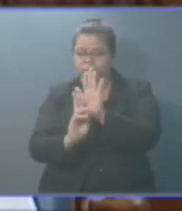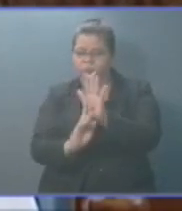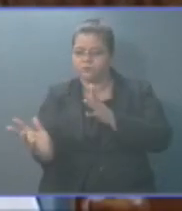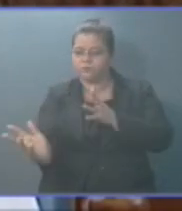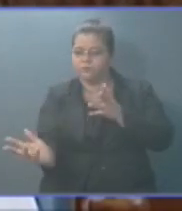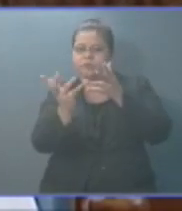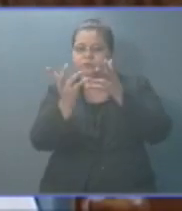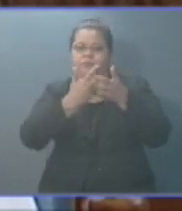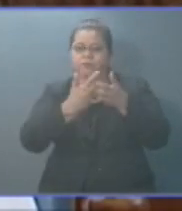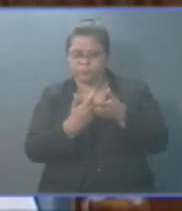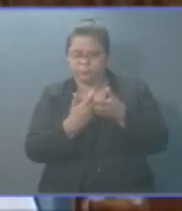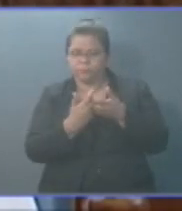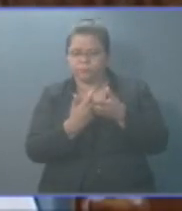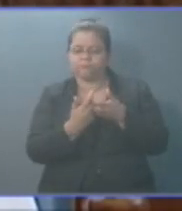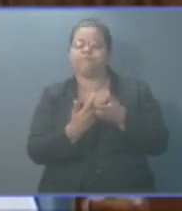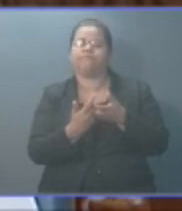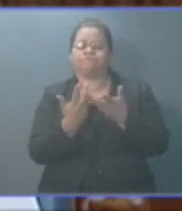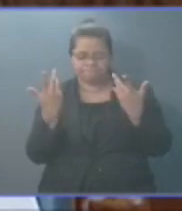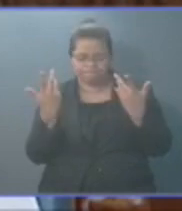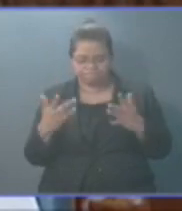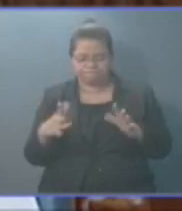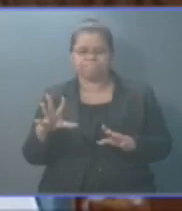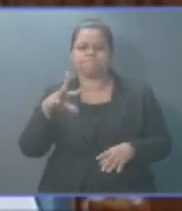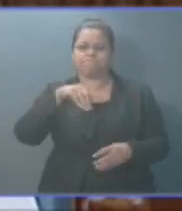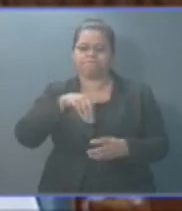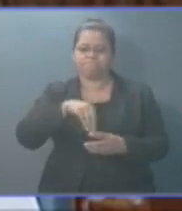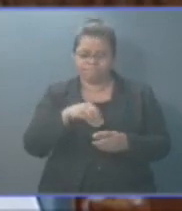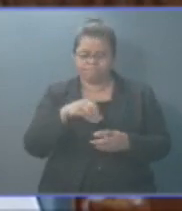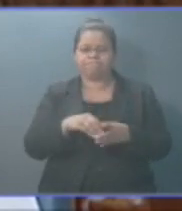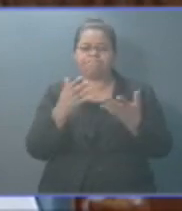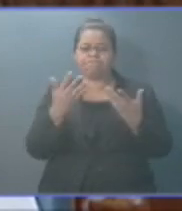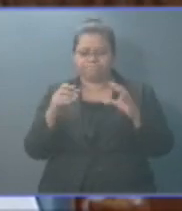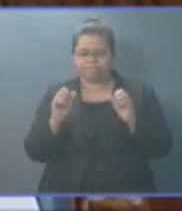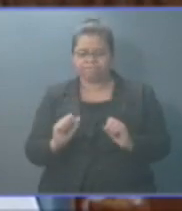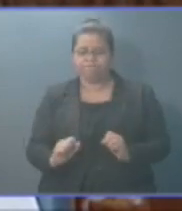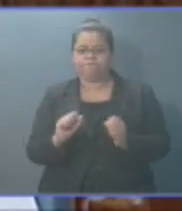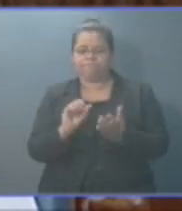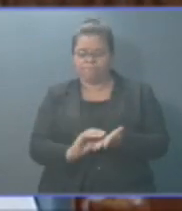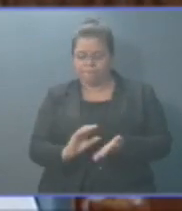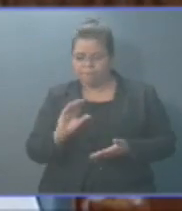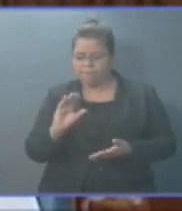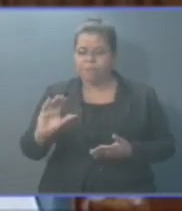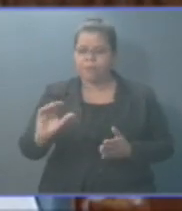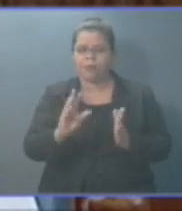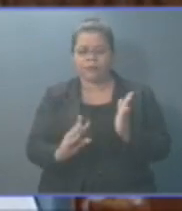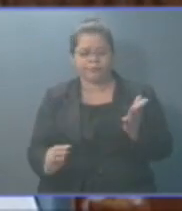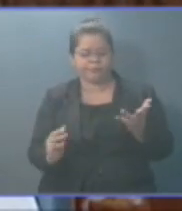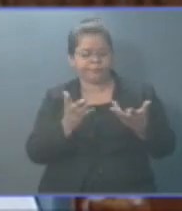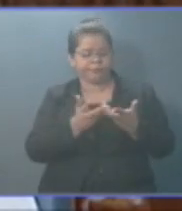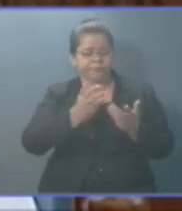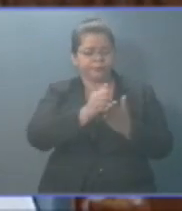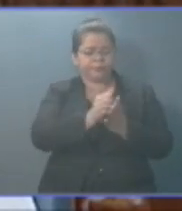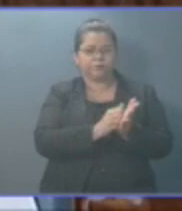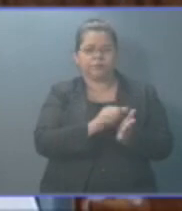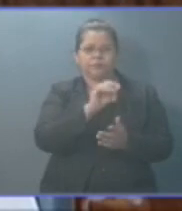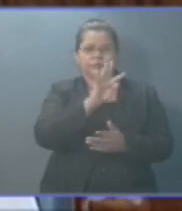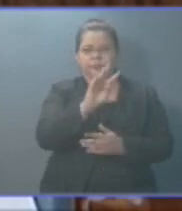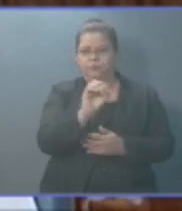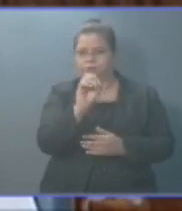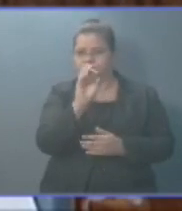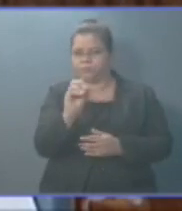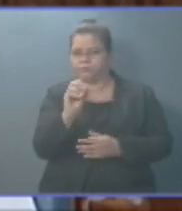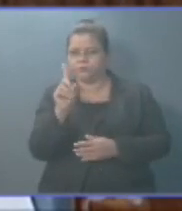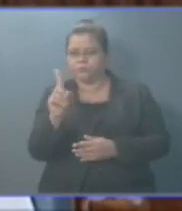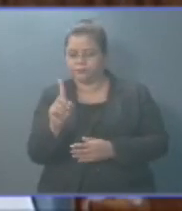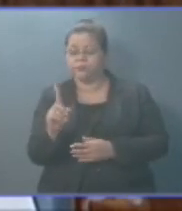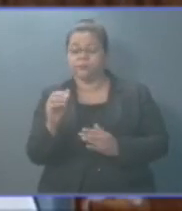condiciones y los requisitos establecidos en los artículos 4.01 y 4.03 de las